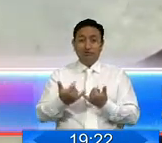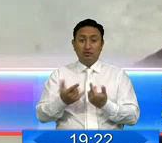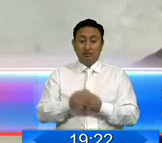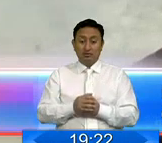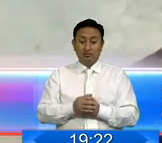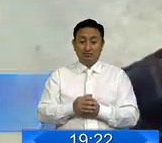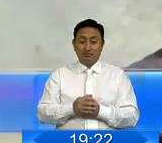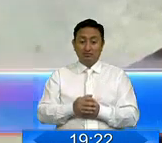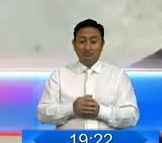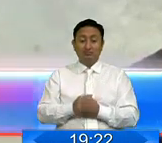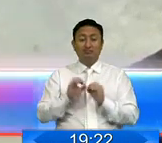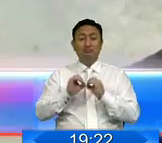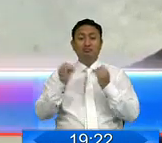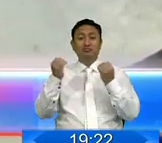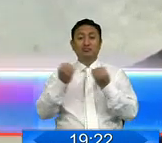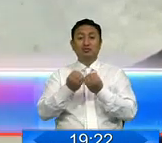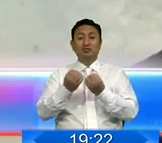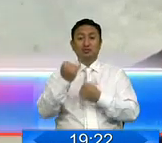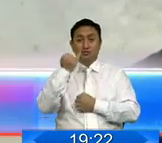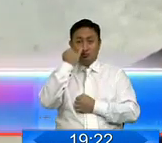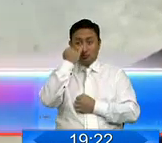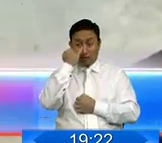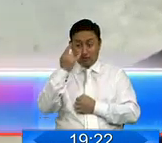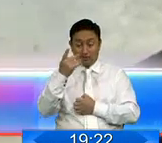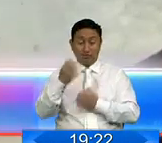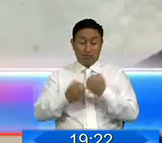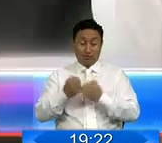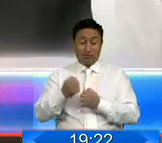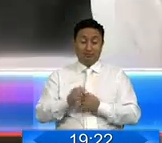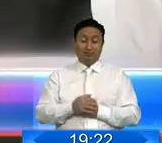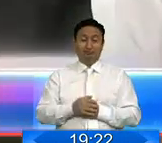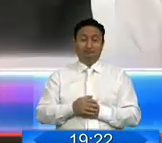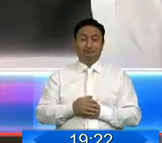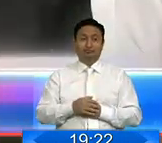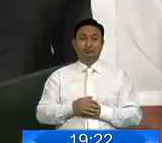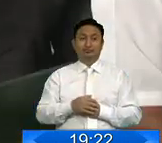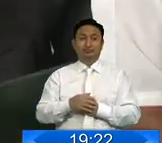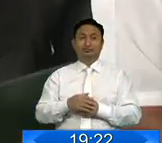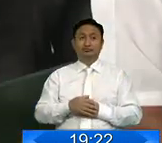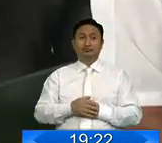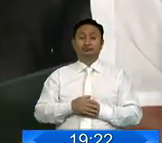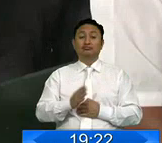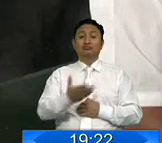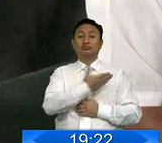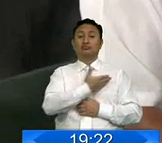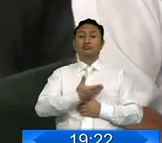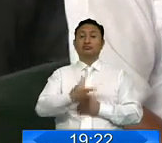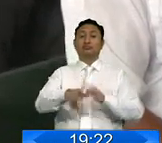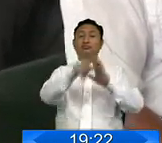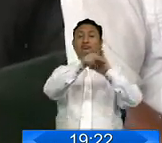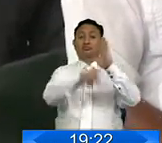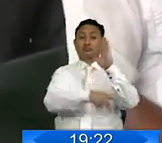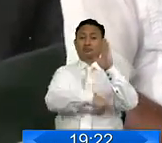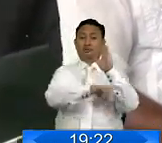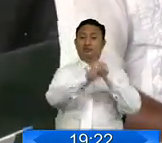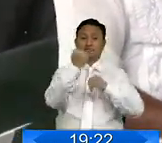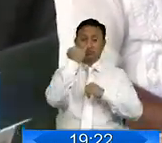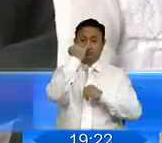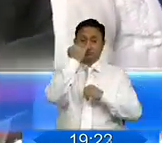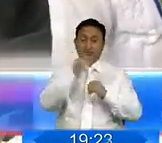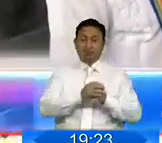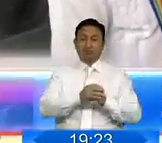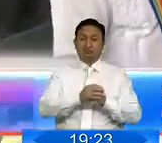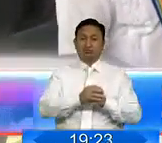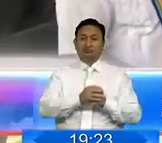daño a la organización regional y a nacional. Para el presidente del Parlamento Indio Amazónico, el Shuar